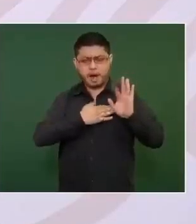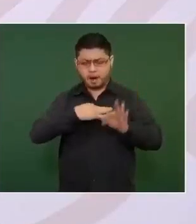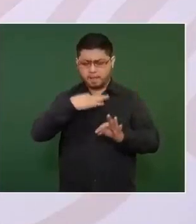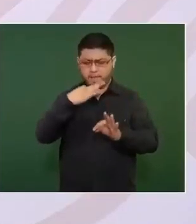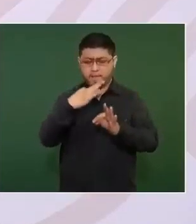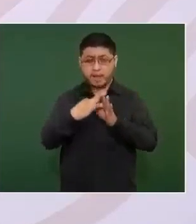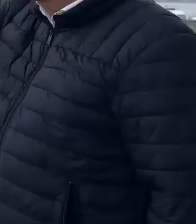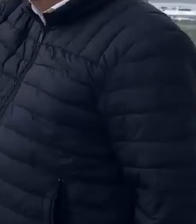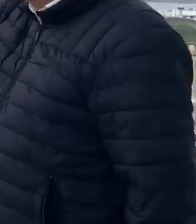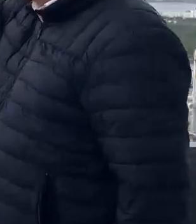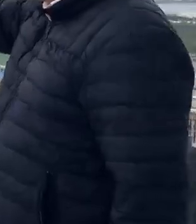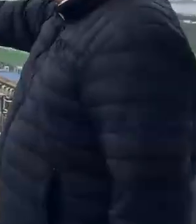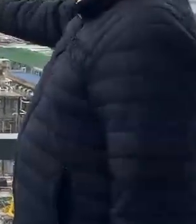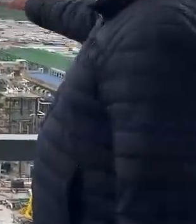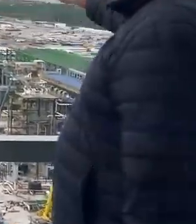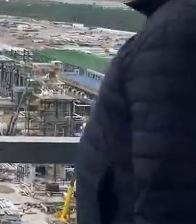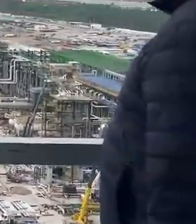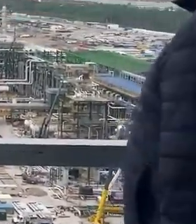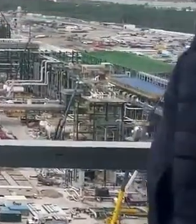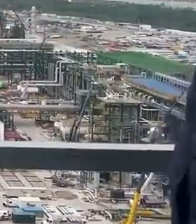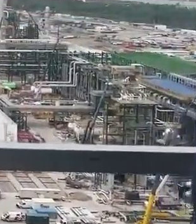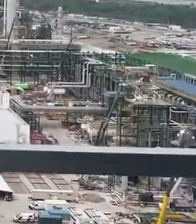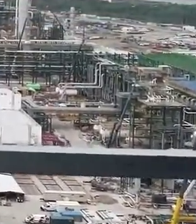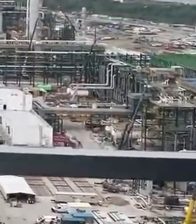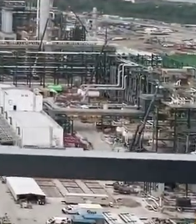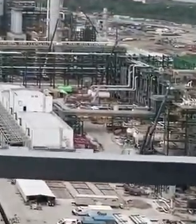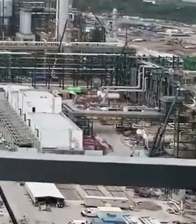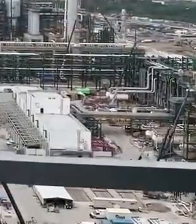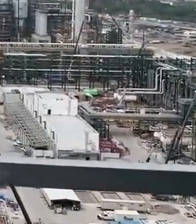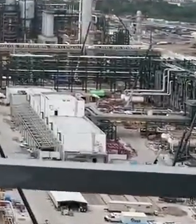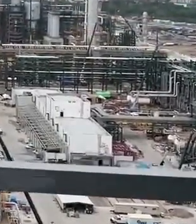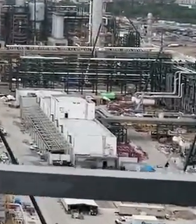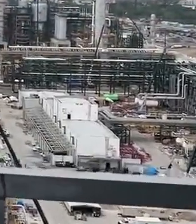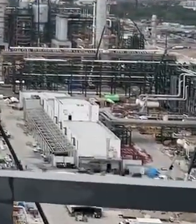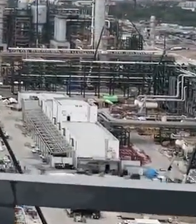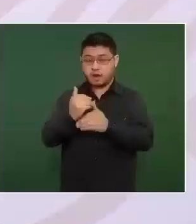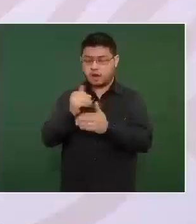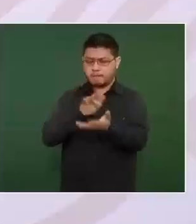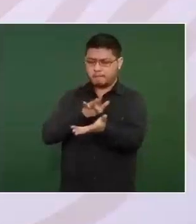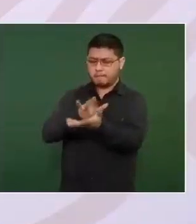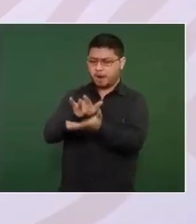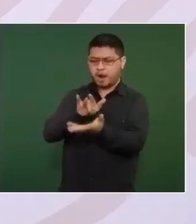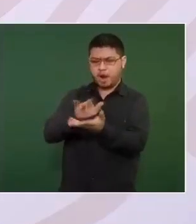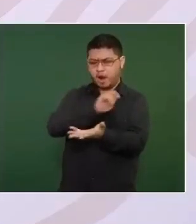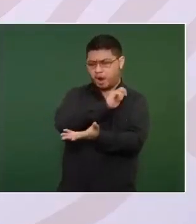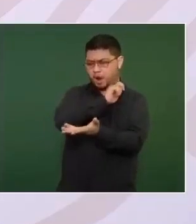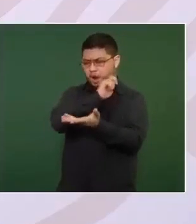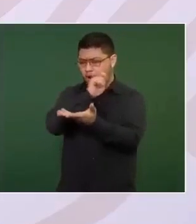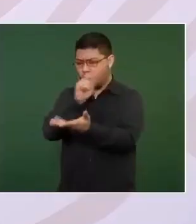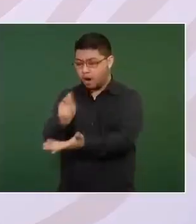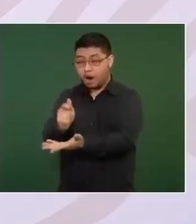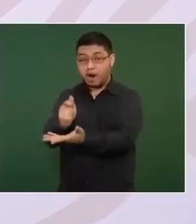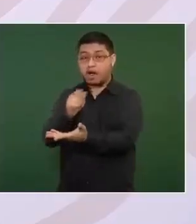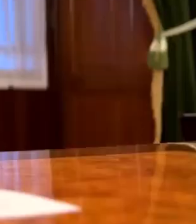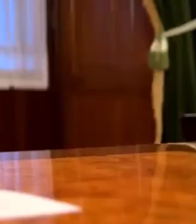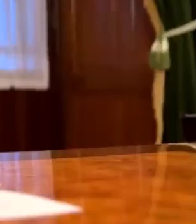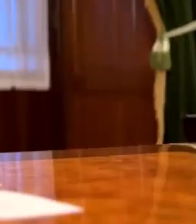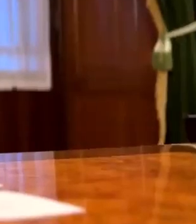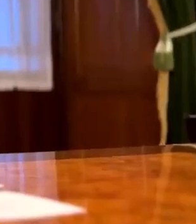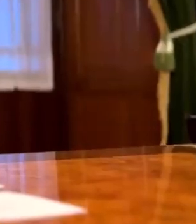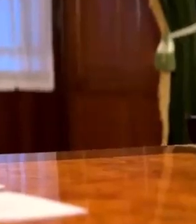e indispensables para el fomento a la inversión nacional y a la inversión